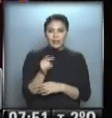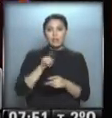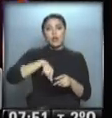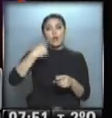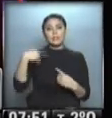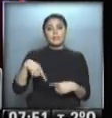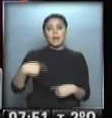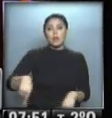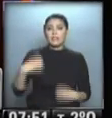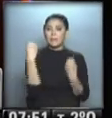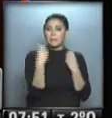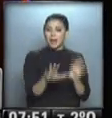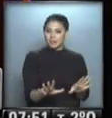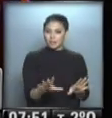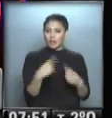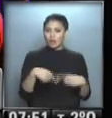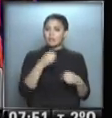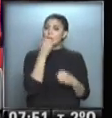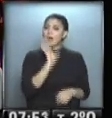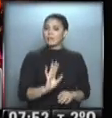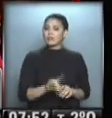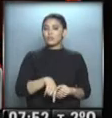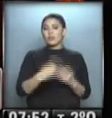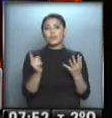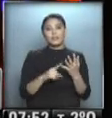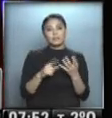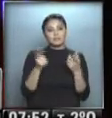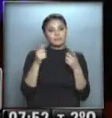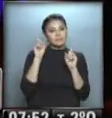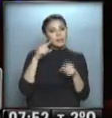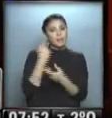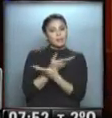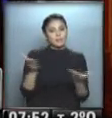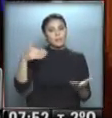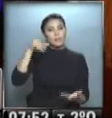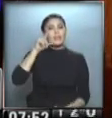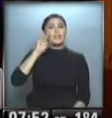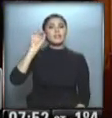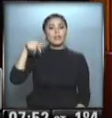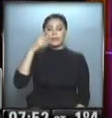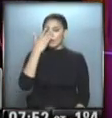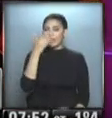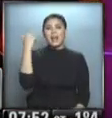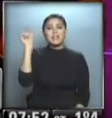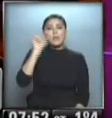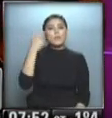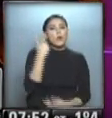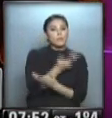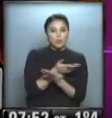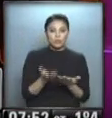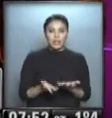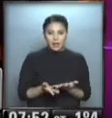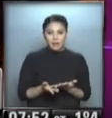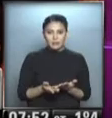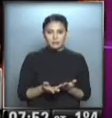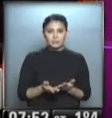Objetos Perdidos, Objetos Maravillosos, una de las obras propiamente de Hugo Midón, que se estuvo representando hace poco. La obra